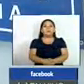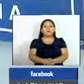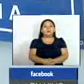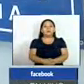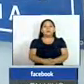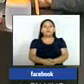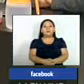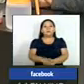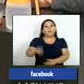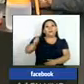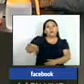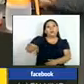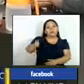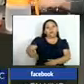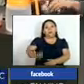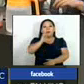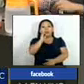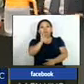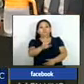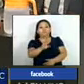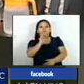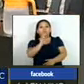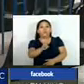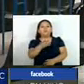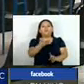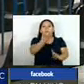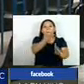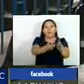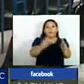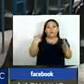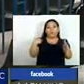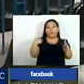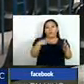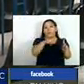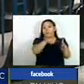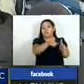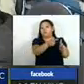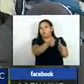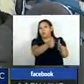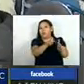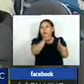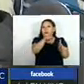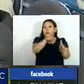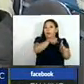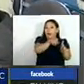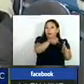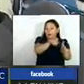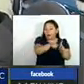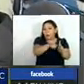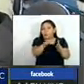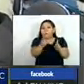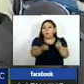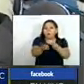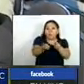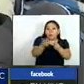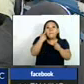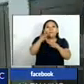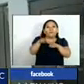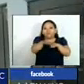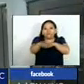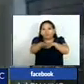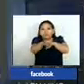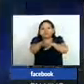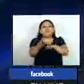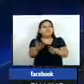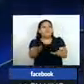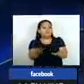Juez emite fallo en juicio contra subinspector de la PNC acusado de la muerte de un conductor tras una persecución.